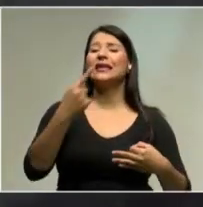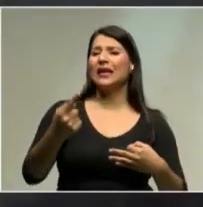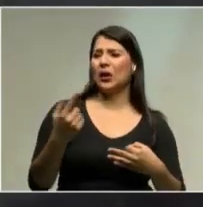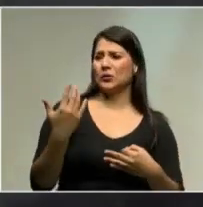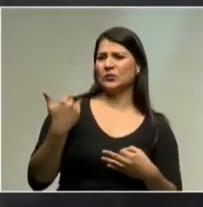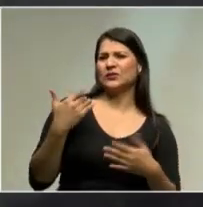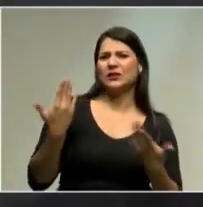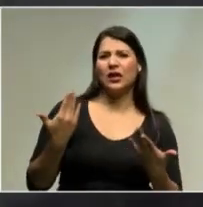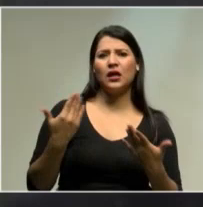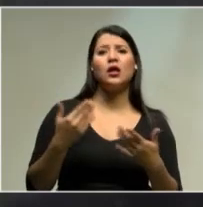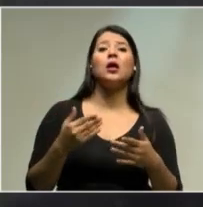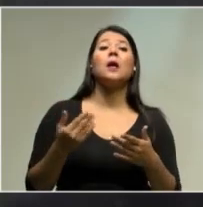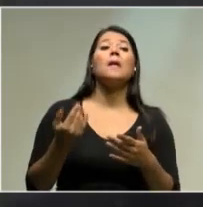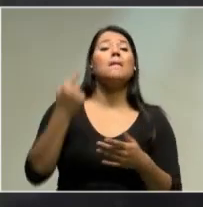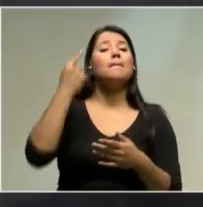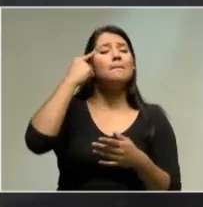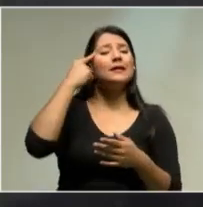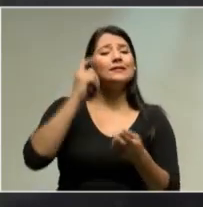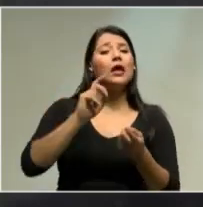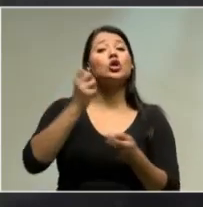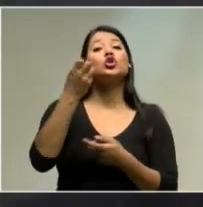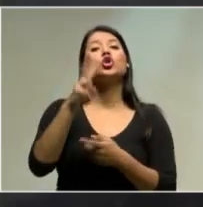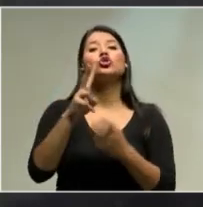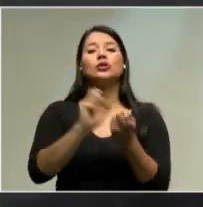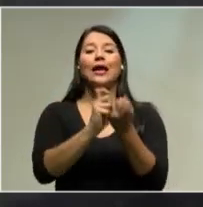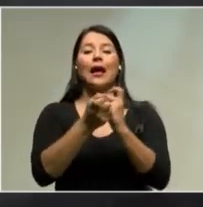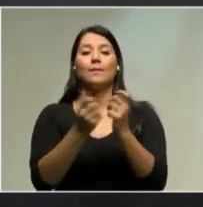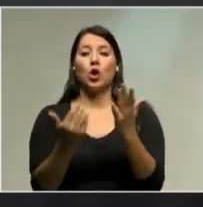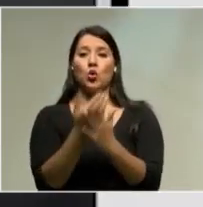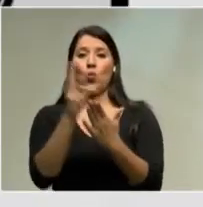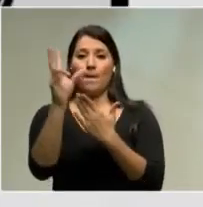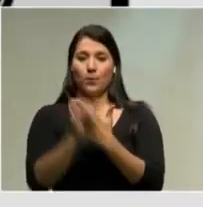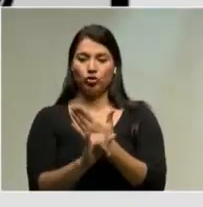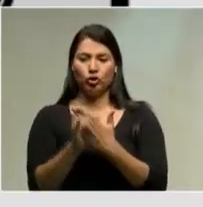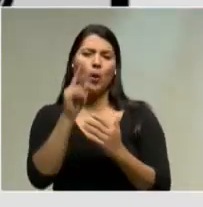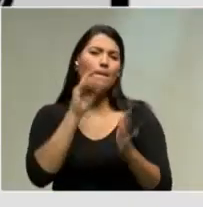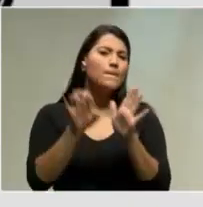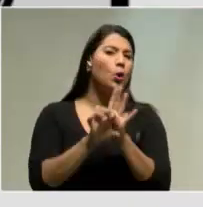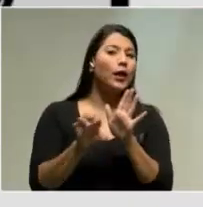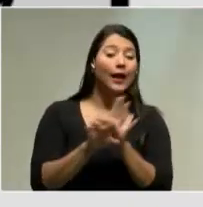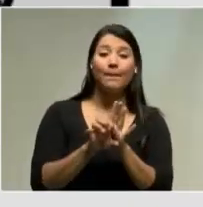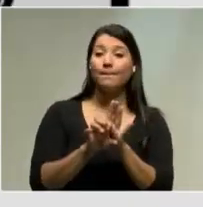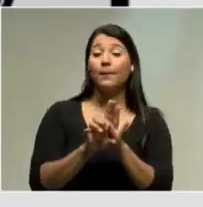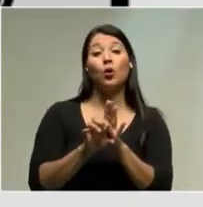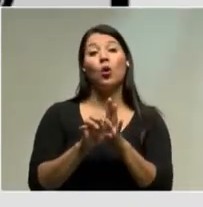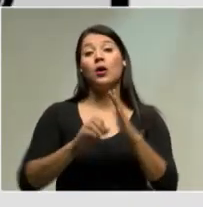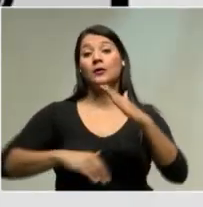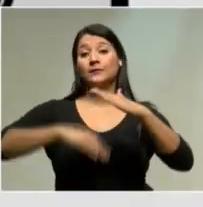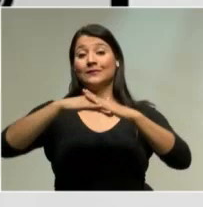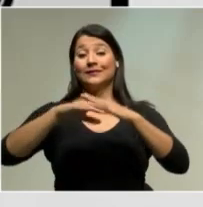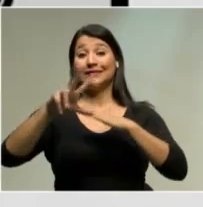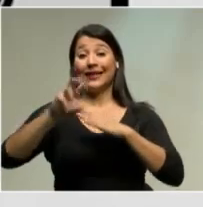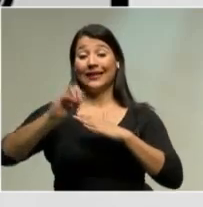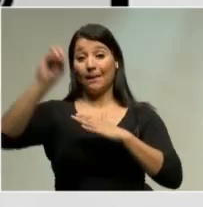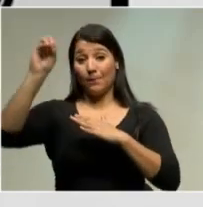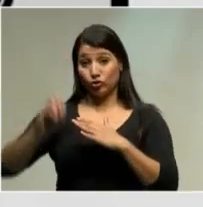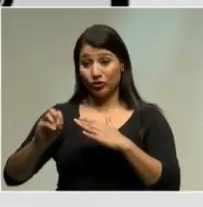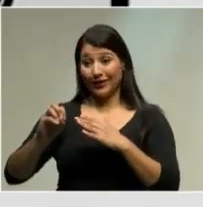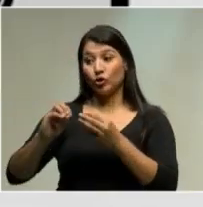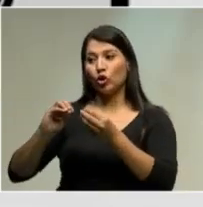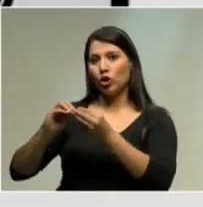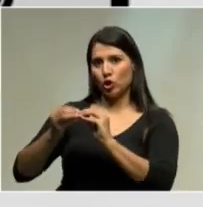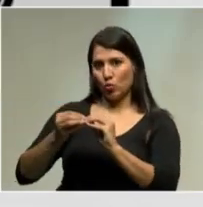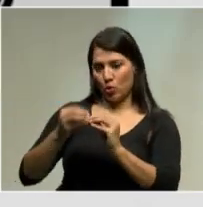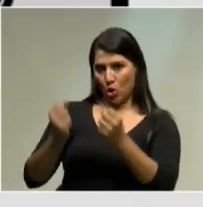horas que impulsan unos 12 cambios al nuevo proyecto, entre estos que no exceda el 30% de la flota autorizada, que